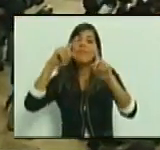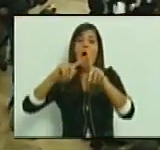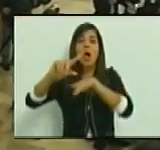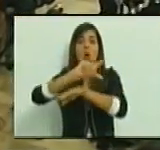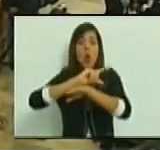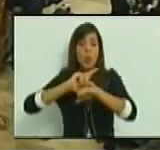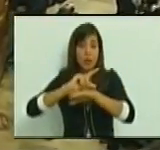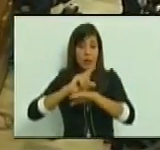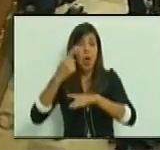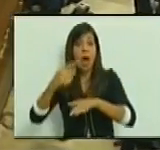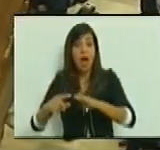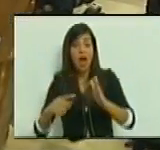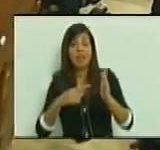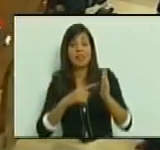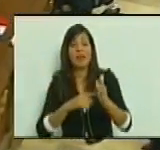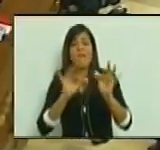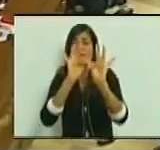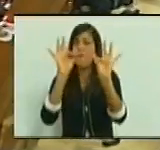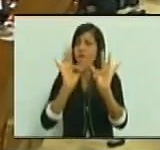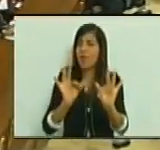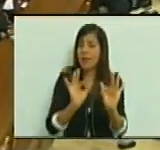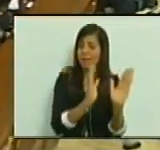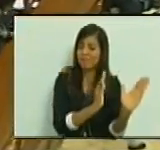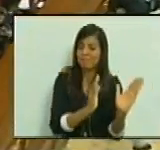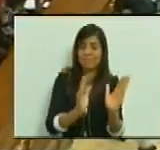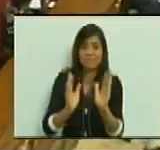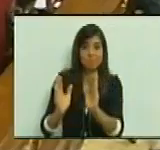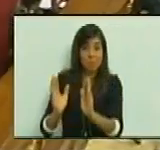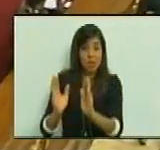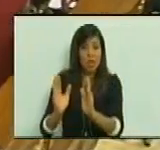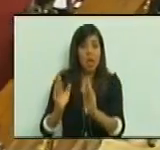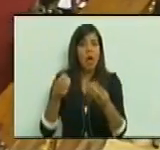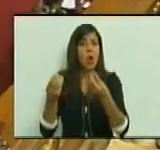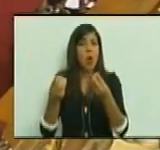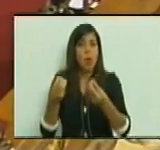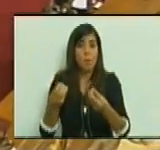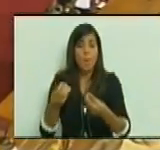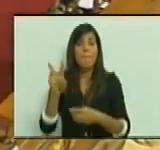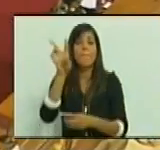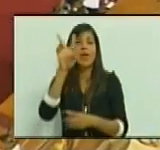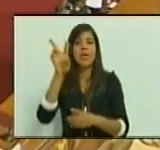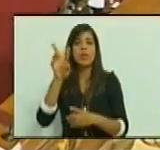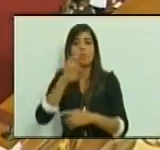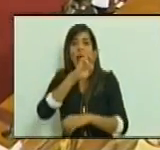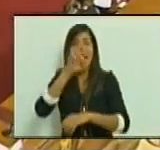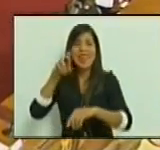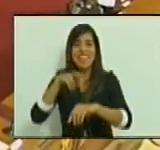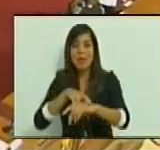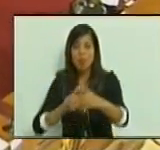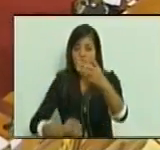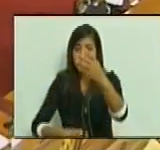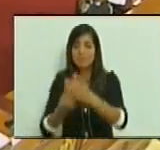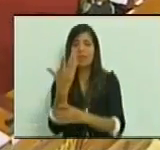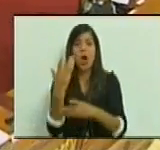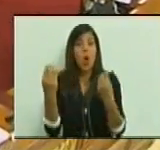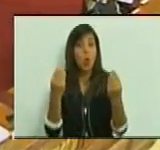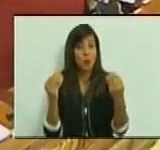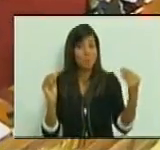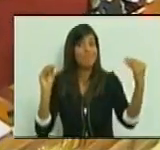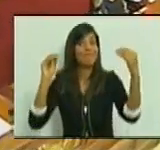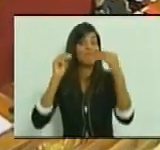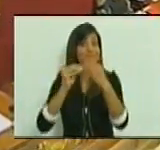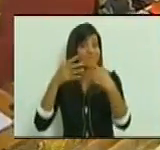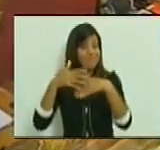están contenidos en distintos instrumentos, fundamentalmente en la Constitución de la República Bolivariana de Venezuela. Tiene que ver